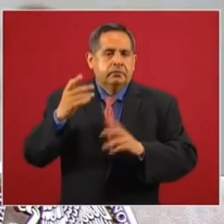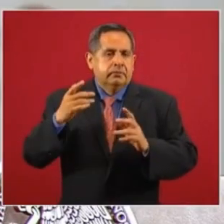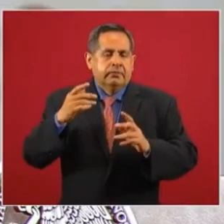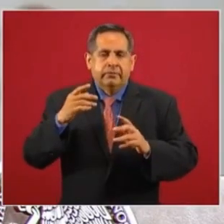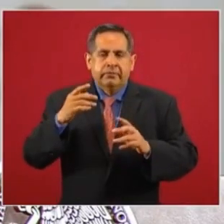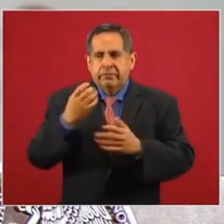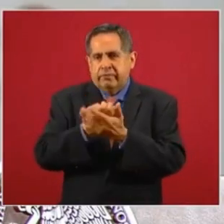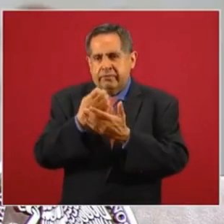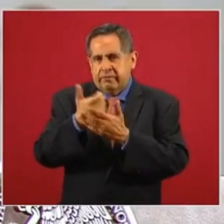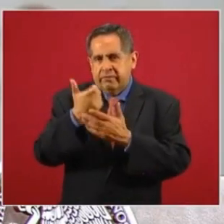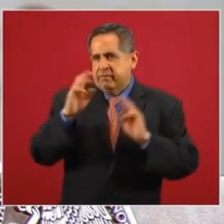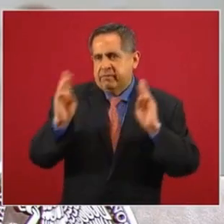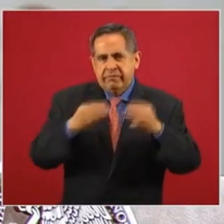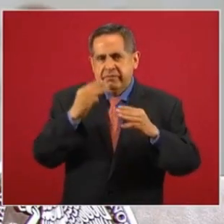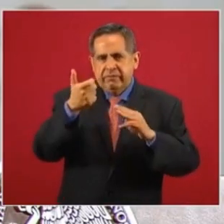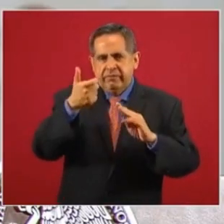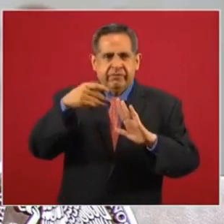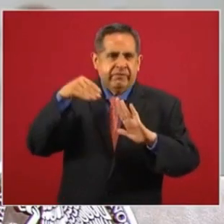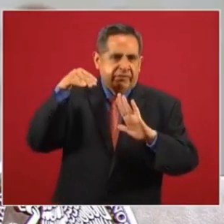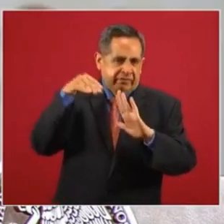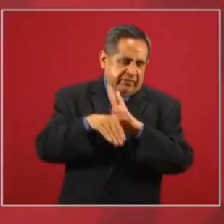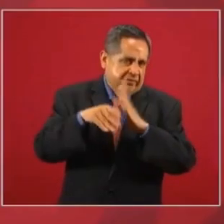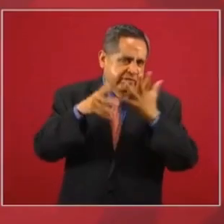economía, pero no